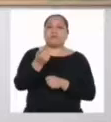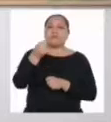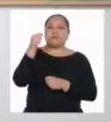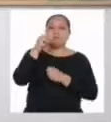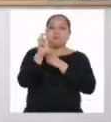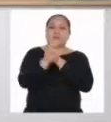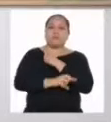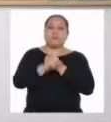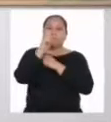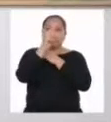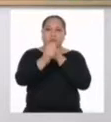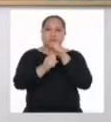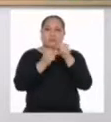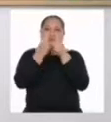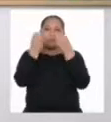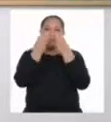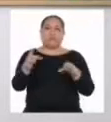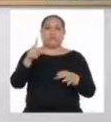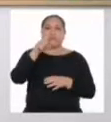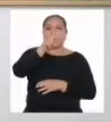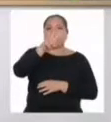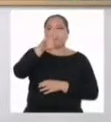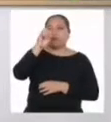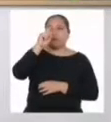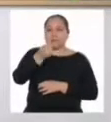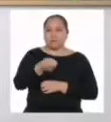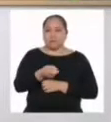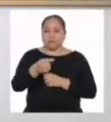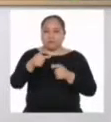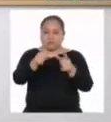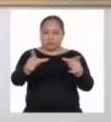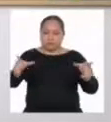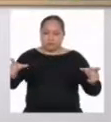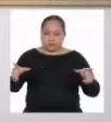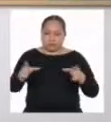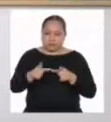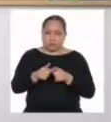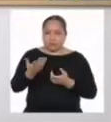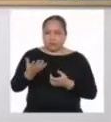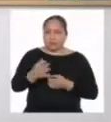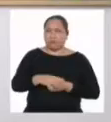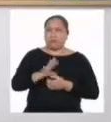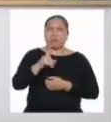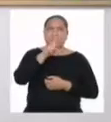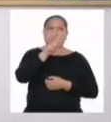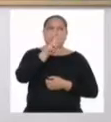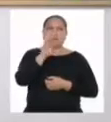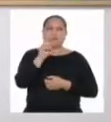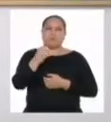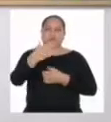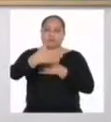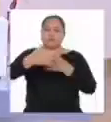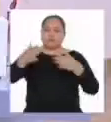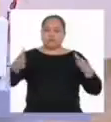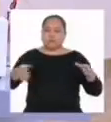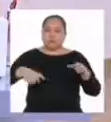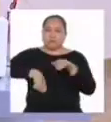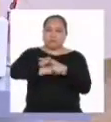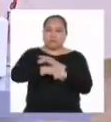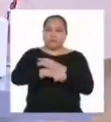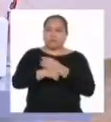país, al año perdemos 120.000 hectáreas de bosque, algo así como 120.000 canchas de